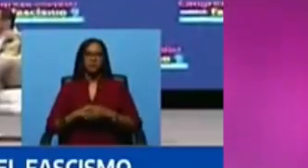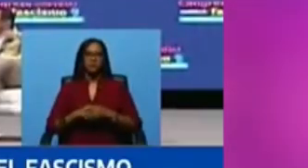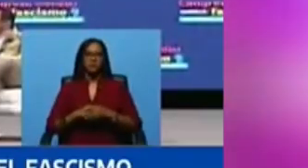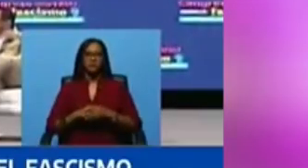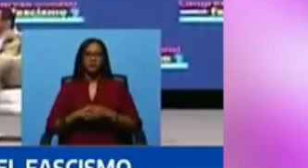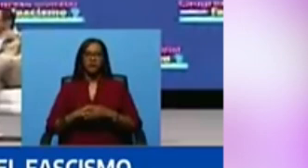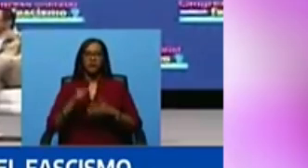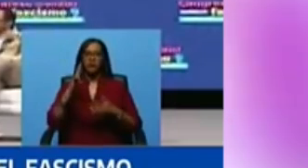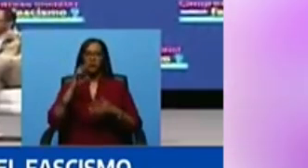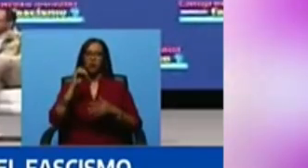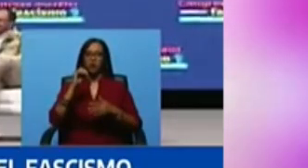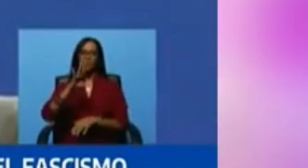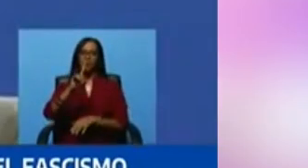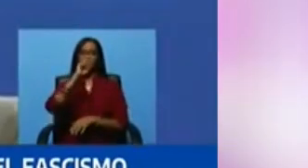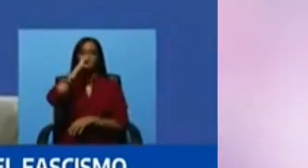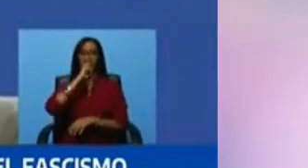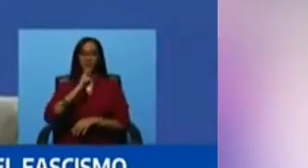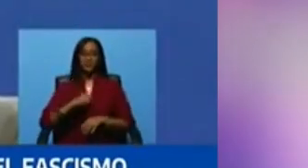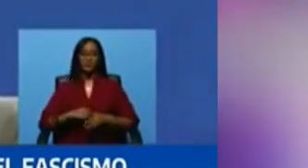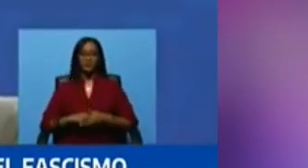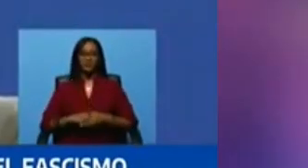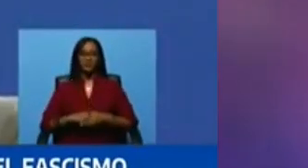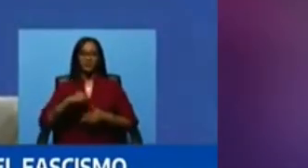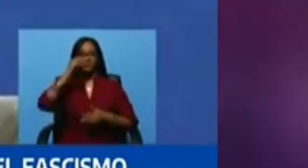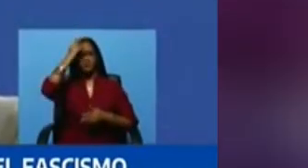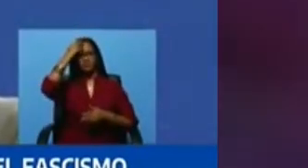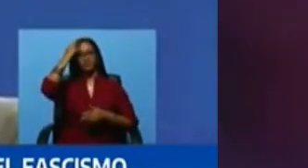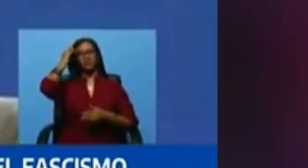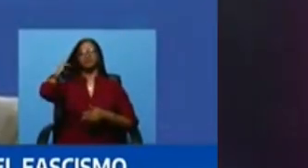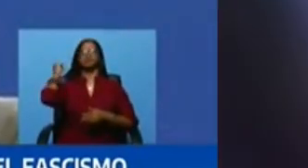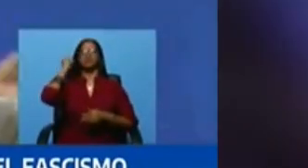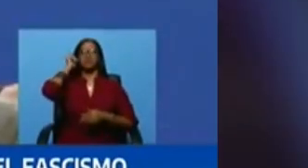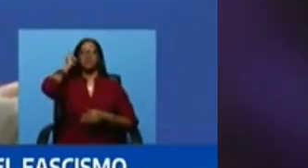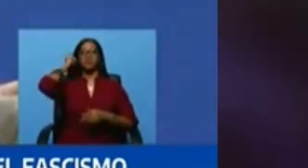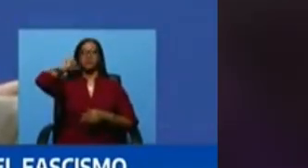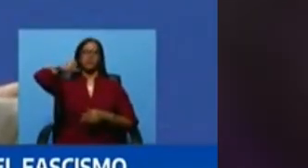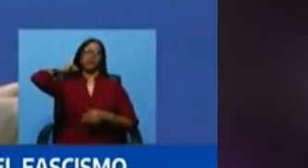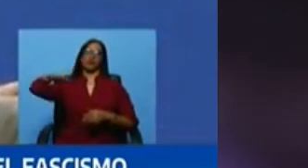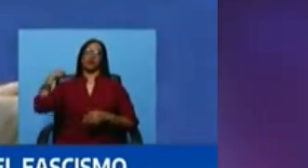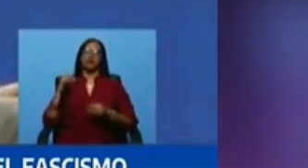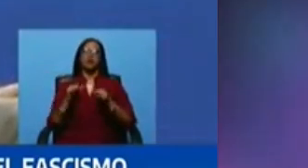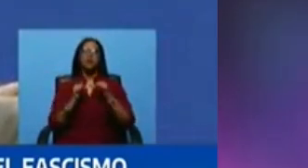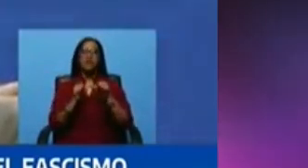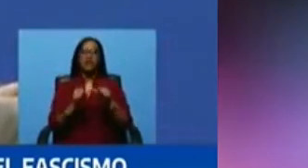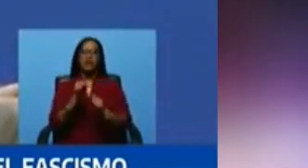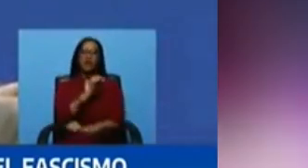Hoy se cumplen 51 años y todavía la herida está abierta.